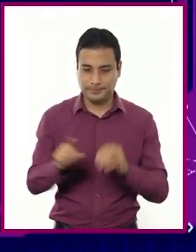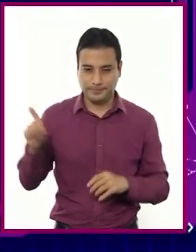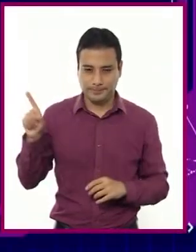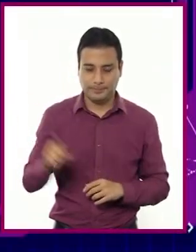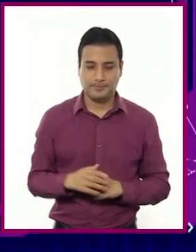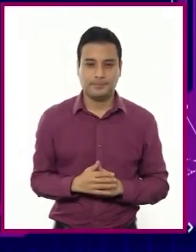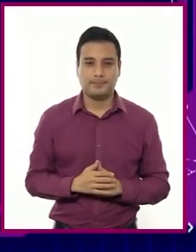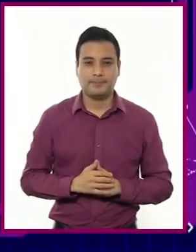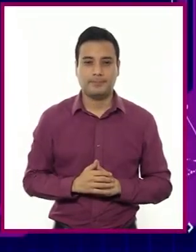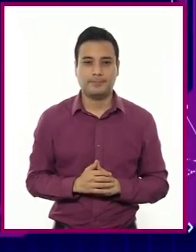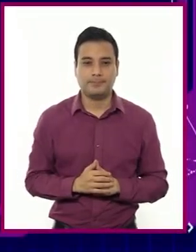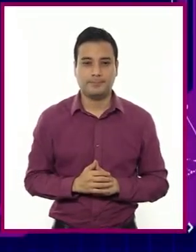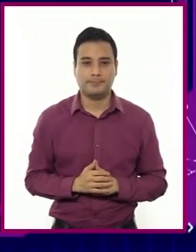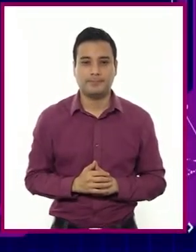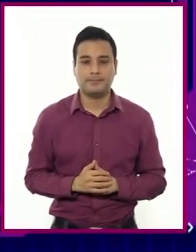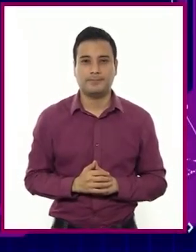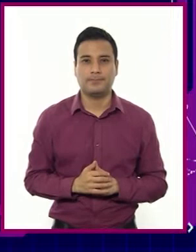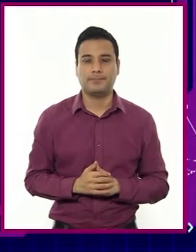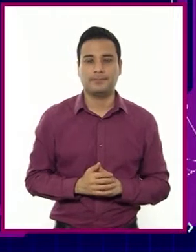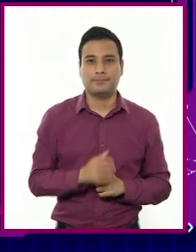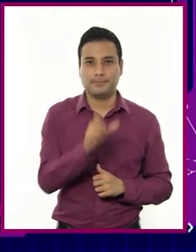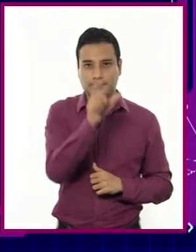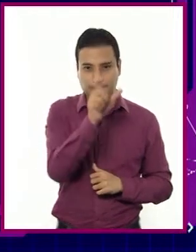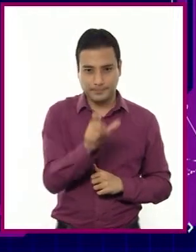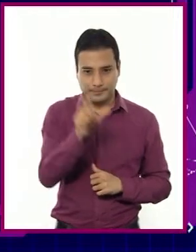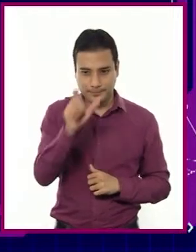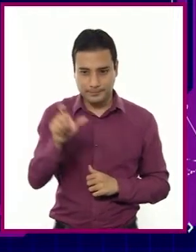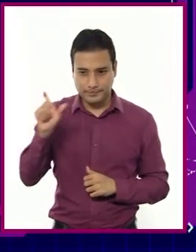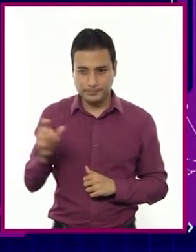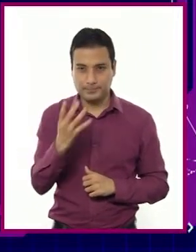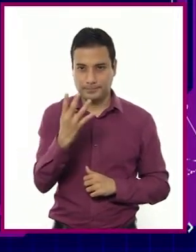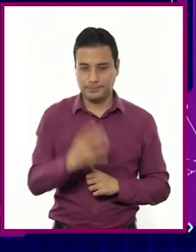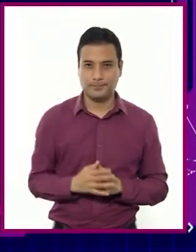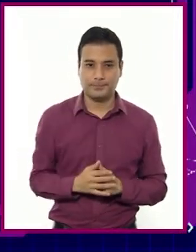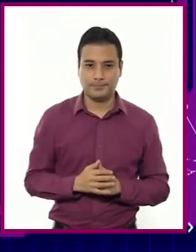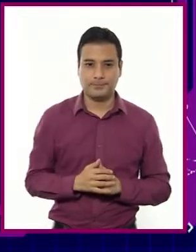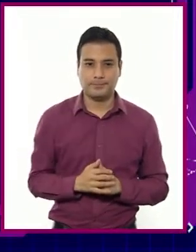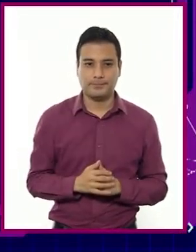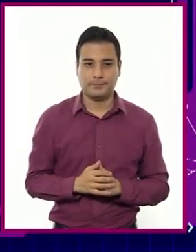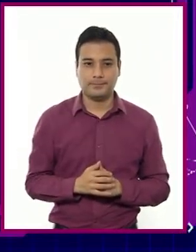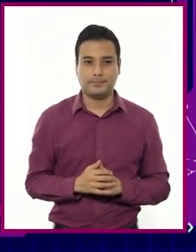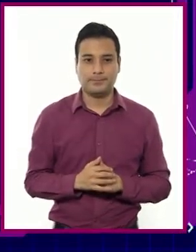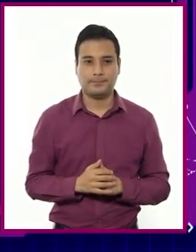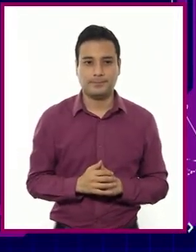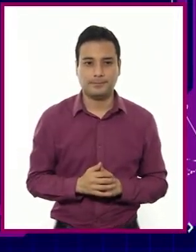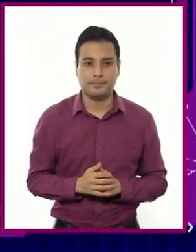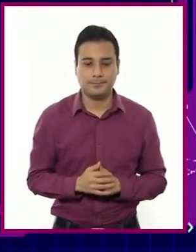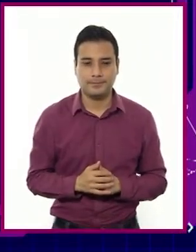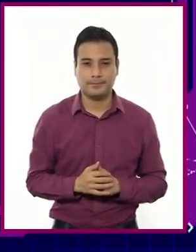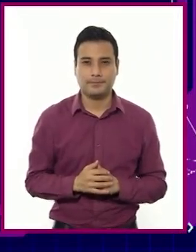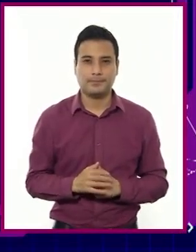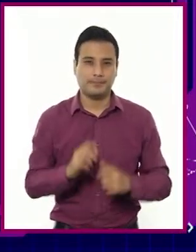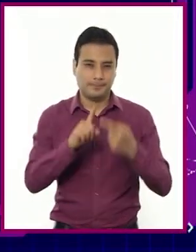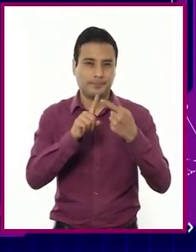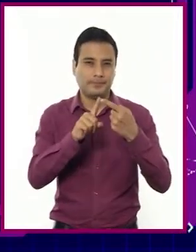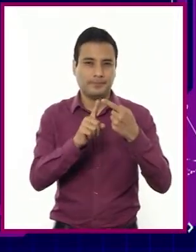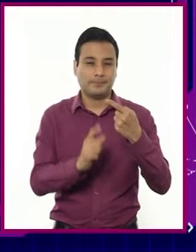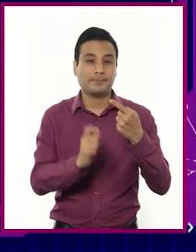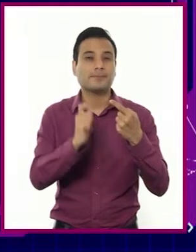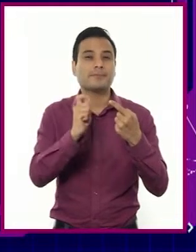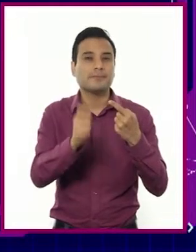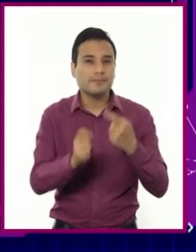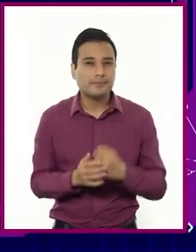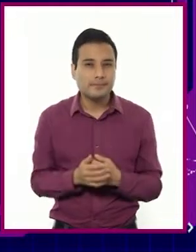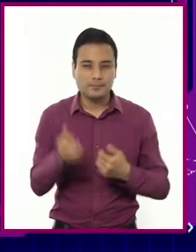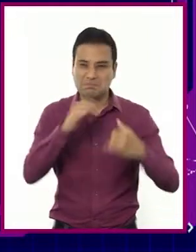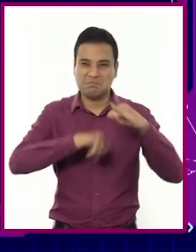tabla consta de 4 columnas. En la primera aparecen las diferentes disoluciones de diferente concentración